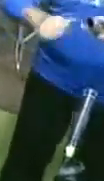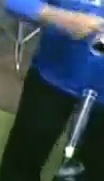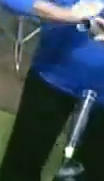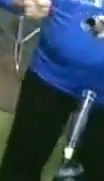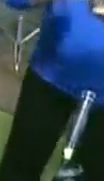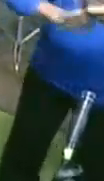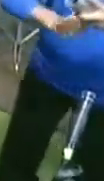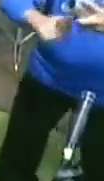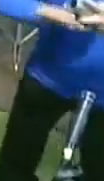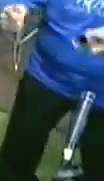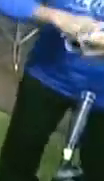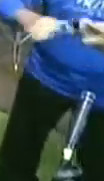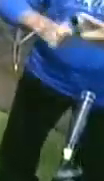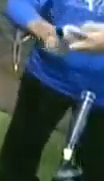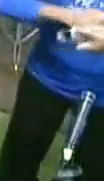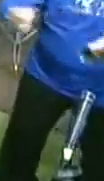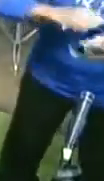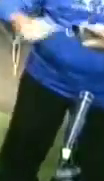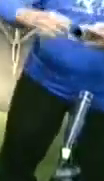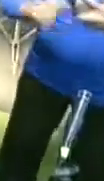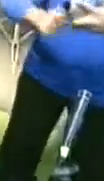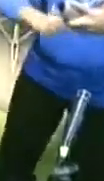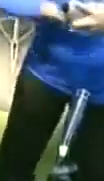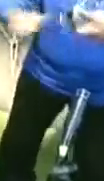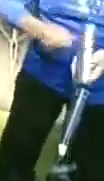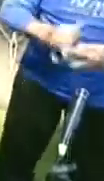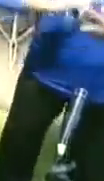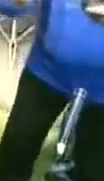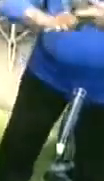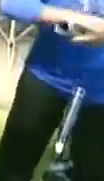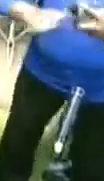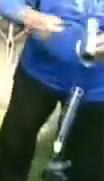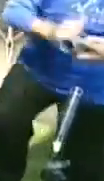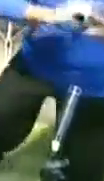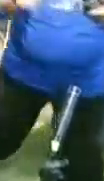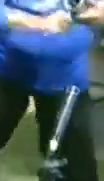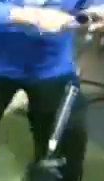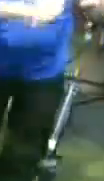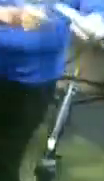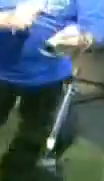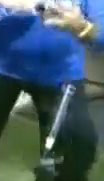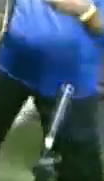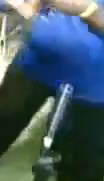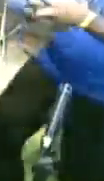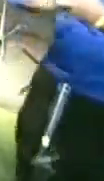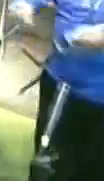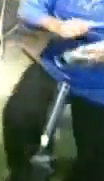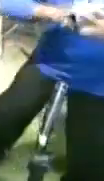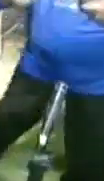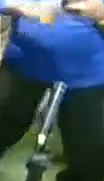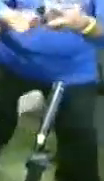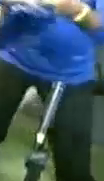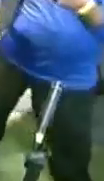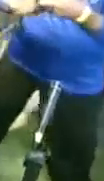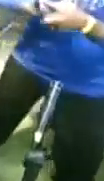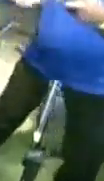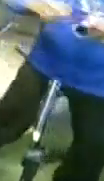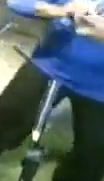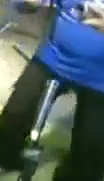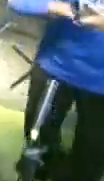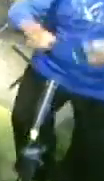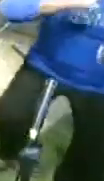Quisiera tener ahorita de mi sentir los antojos. Quisiera tener ahorita de mi sentir los antojos.